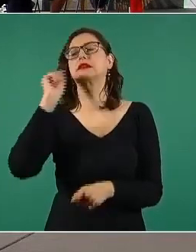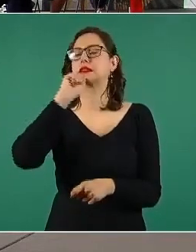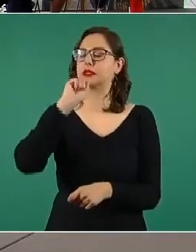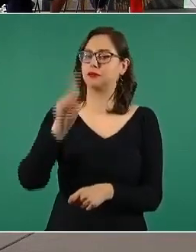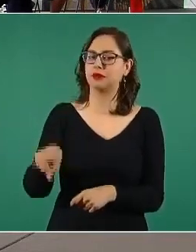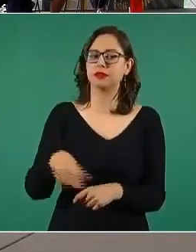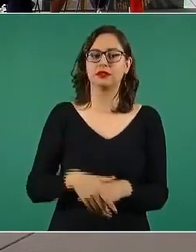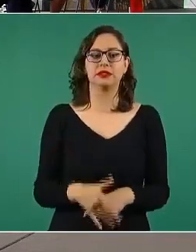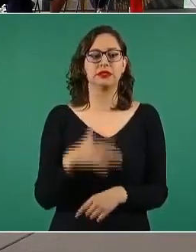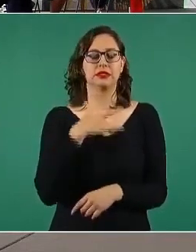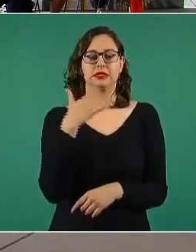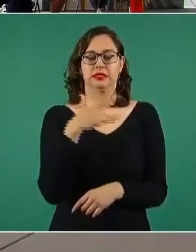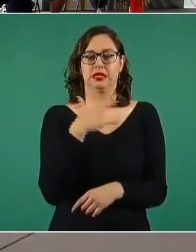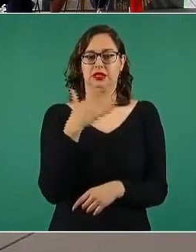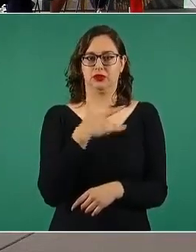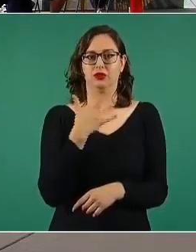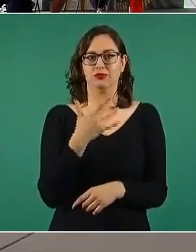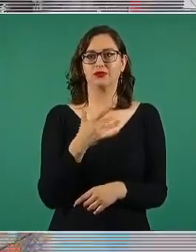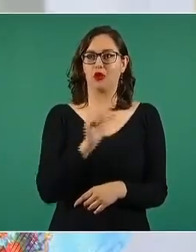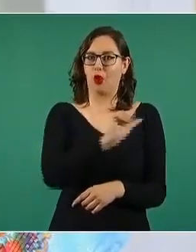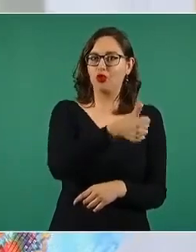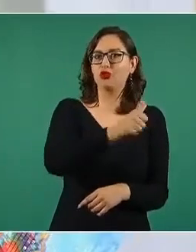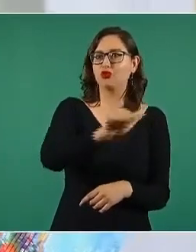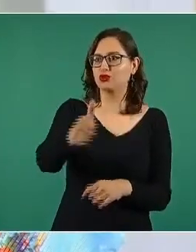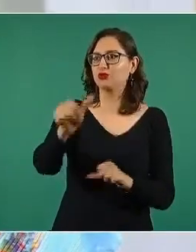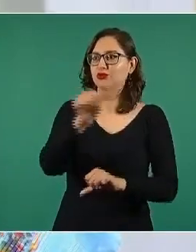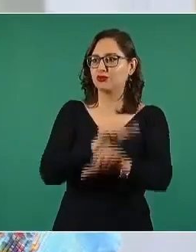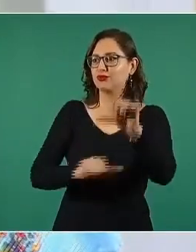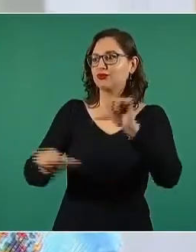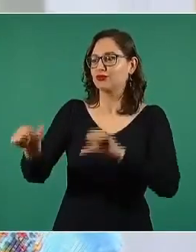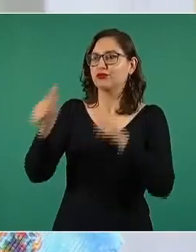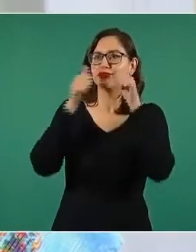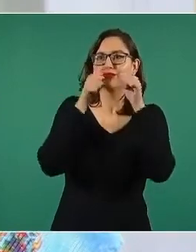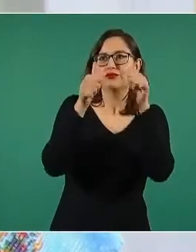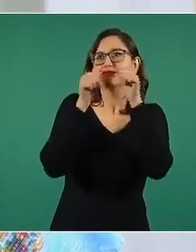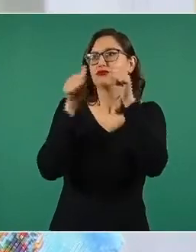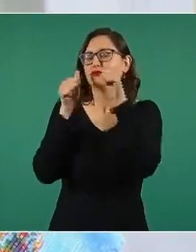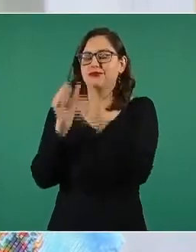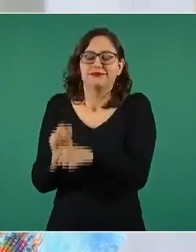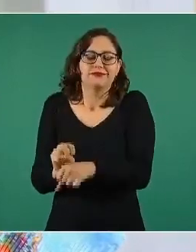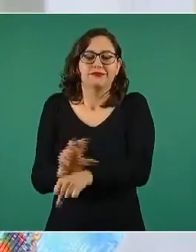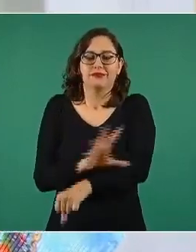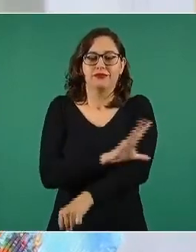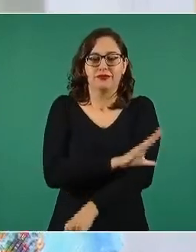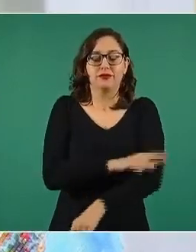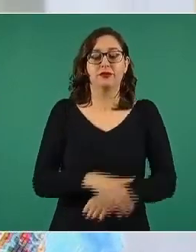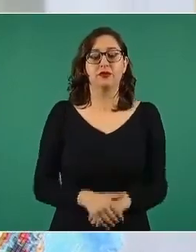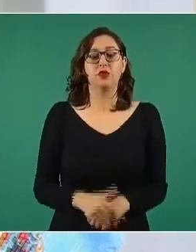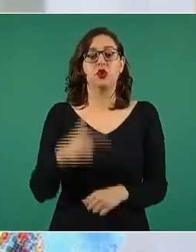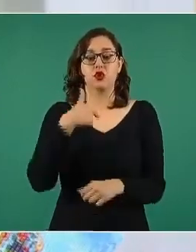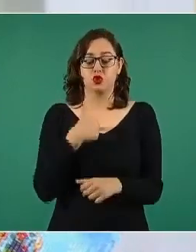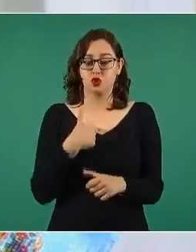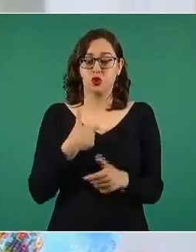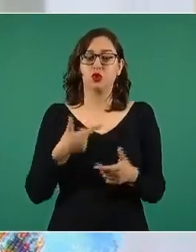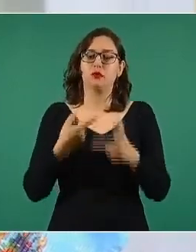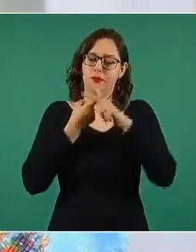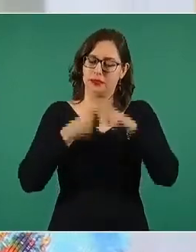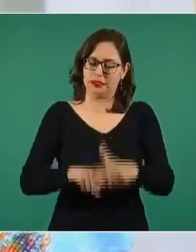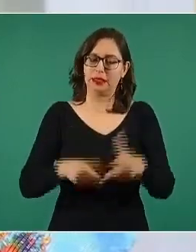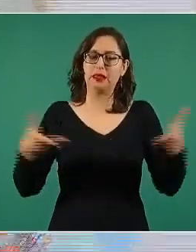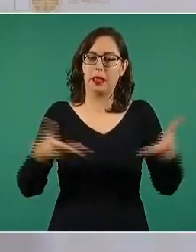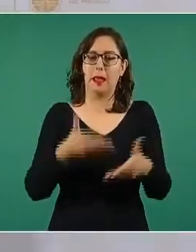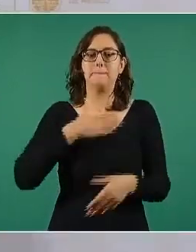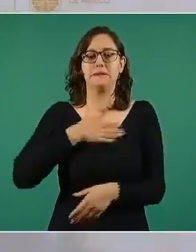espero con emoción escuchar a los demás. Me voy a presentar en návajo, mi idioma.